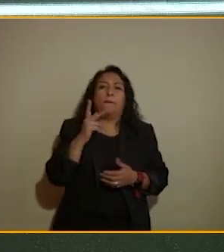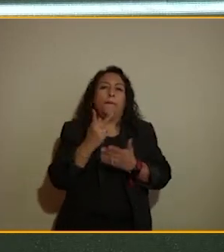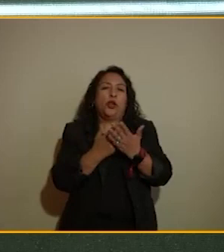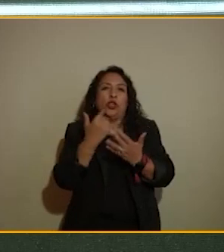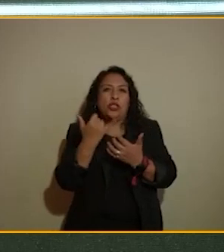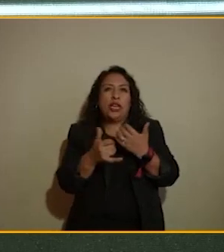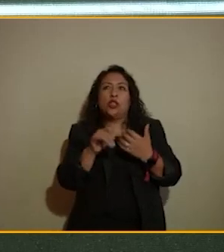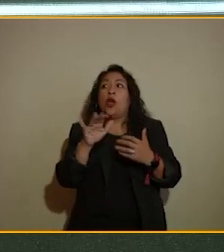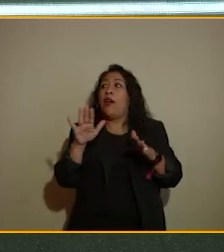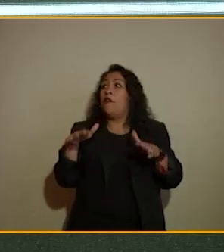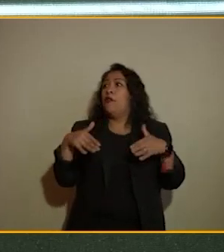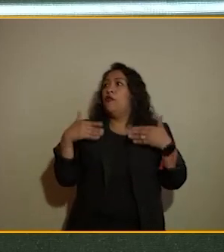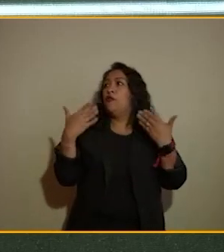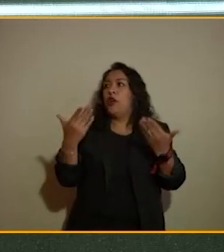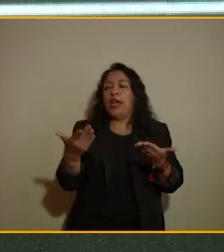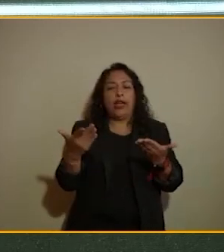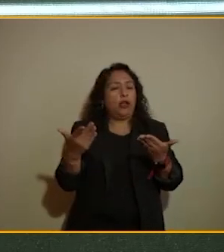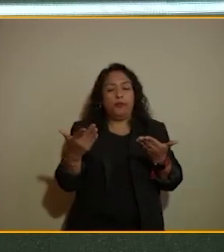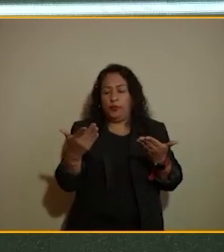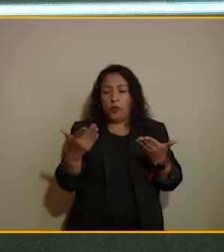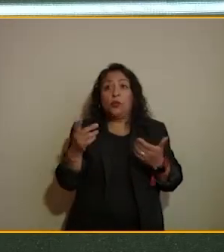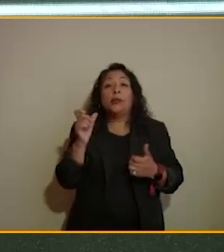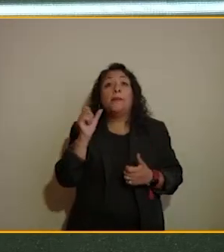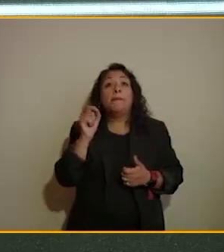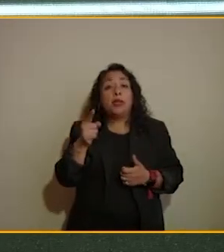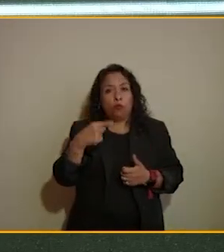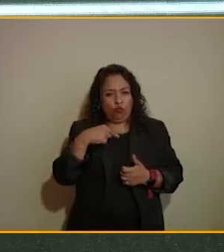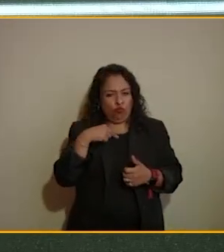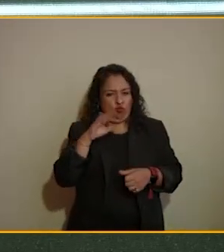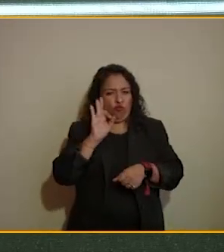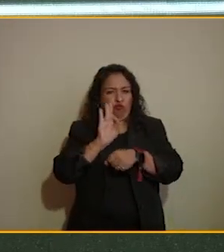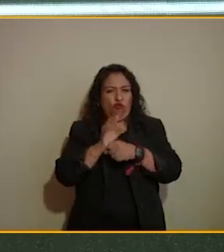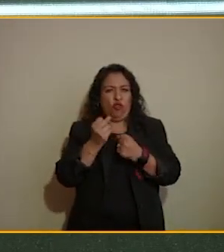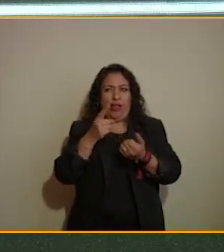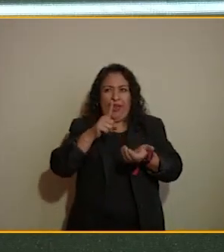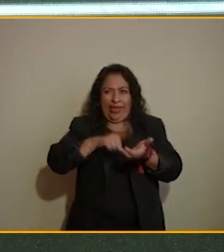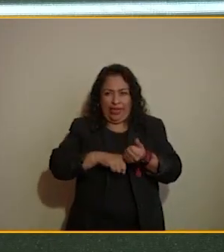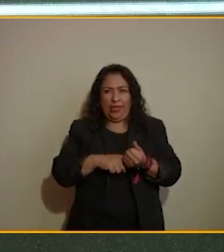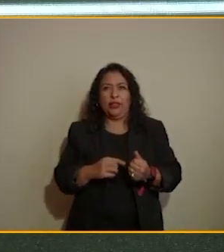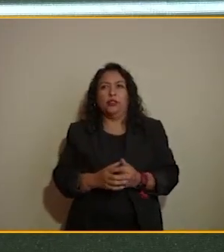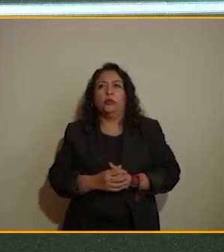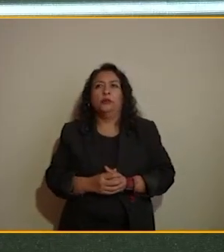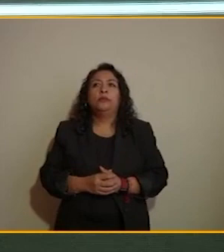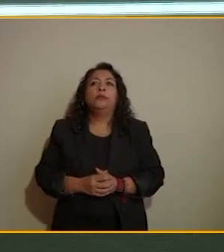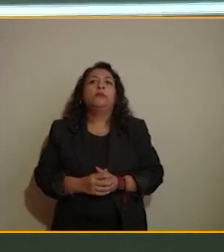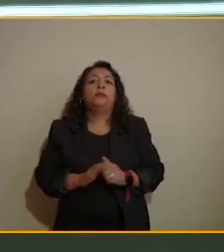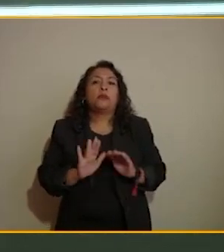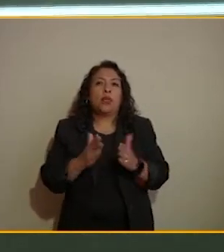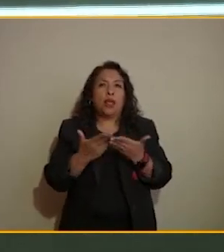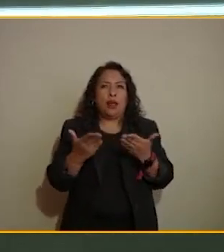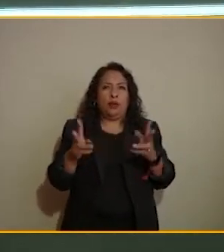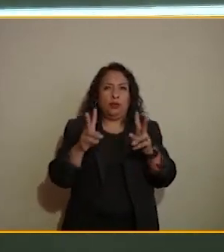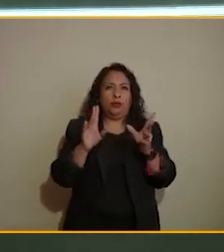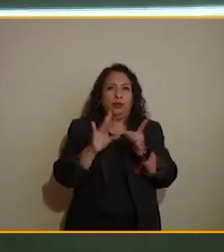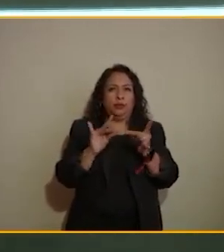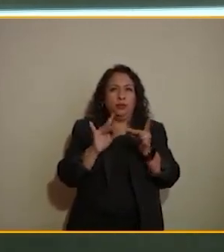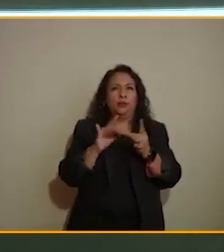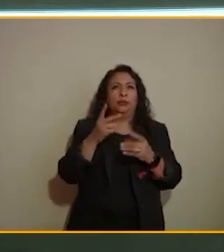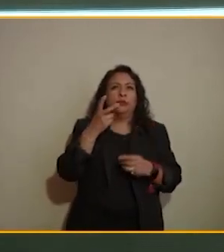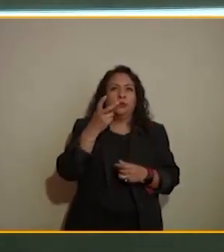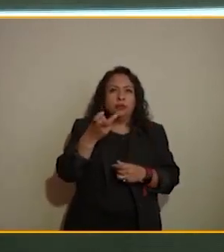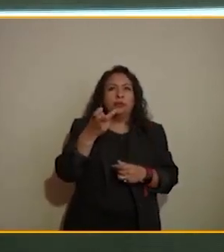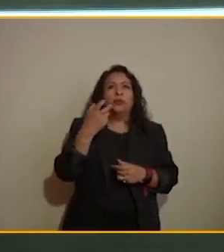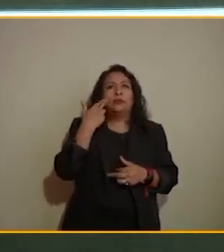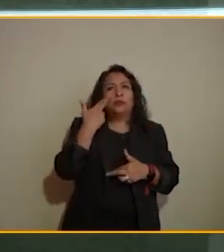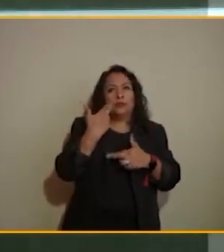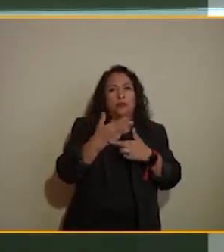proyectos hacia el exterior, sino que nosotros podamos fortalecernos hacia el interior. Entonces, lo que vamos a hablar ahora es justamente un poquito del